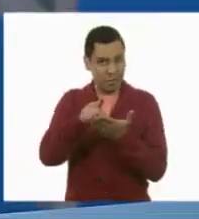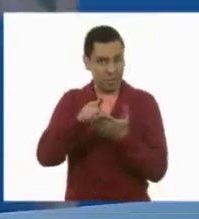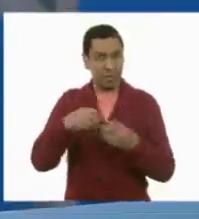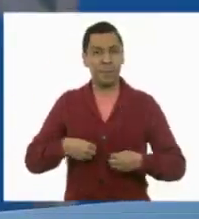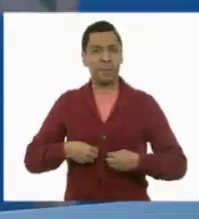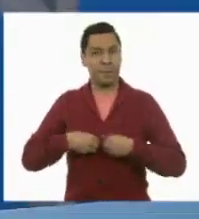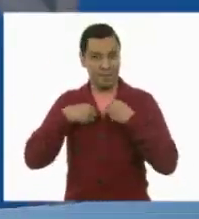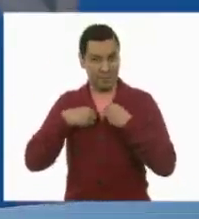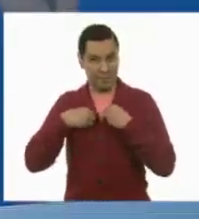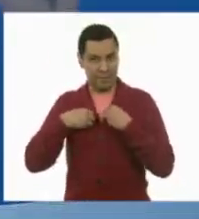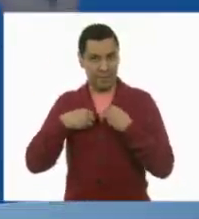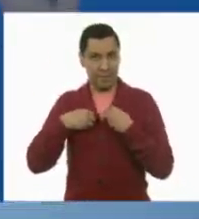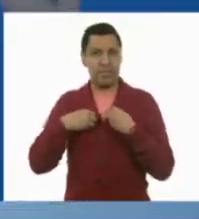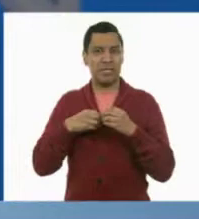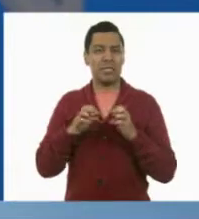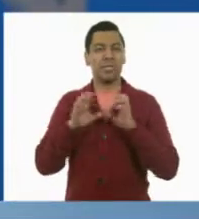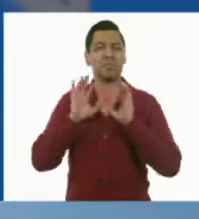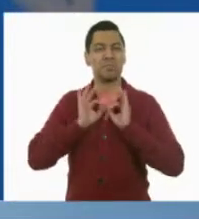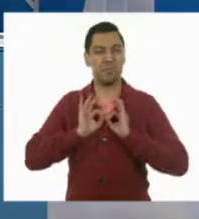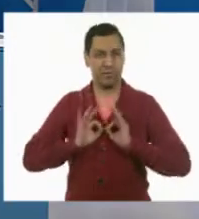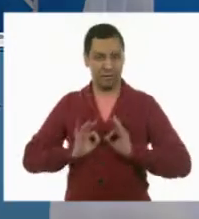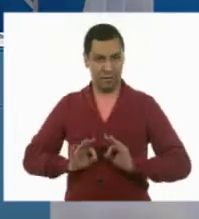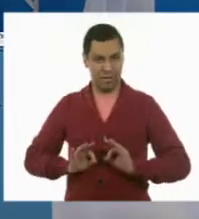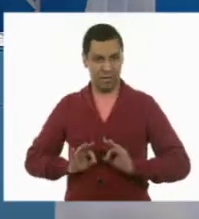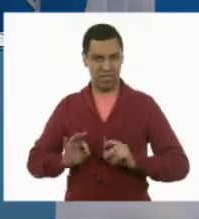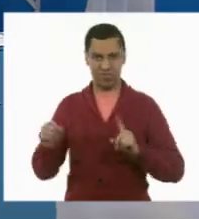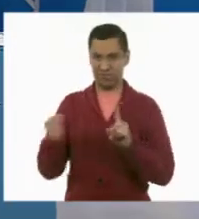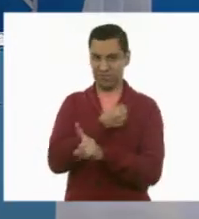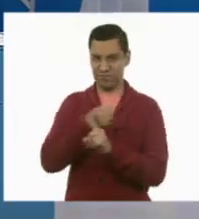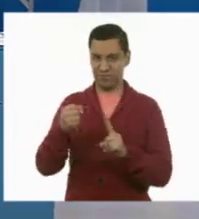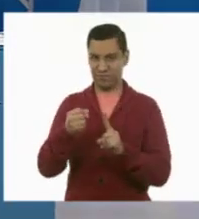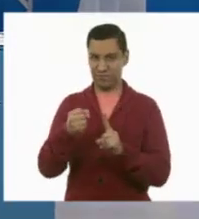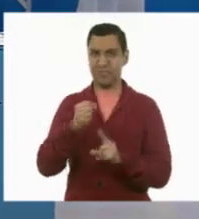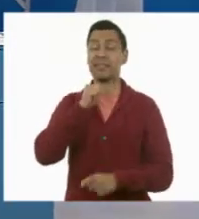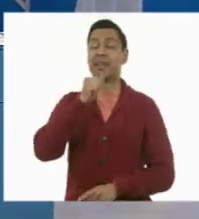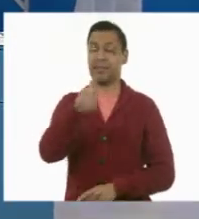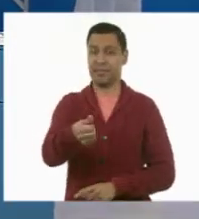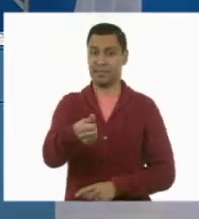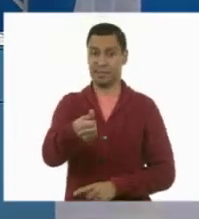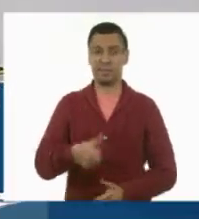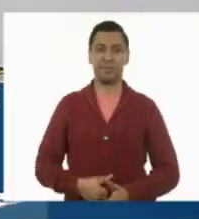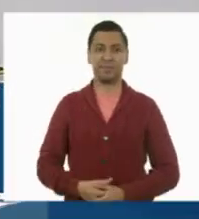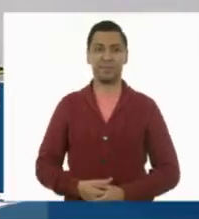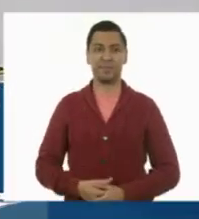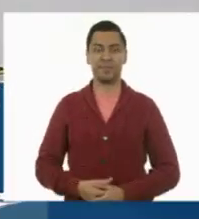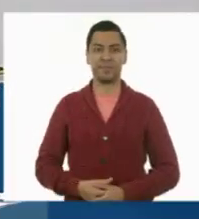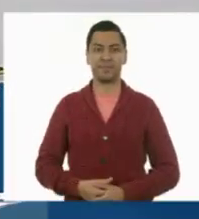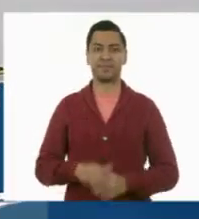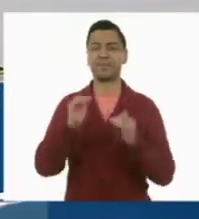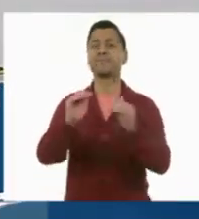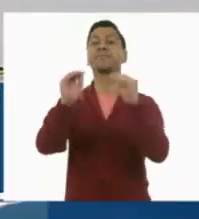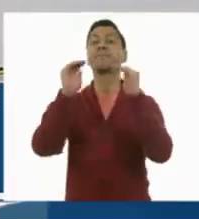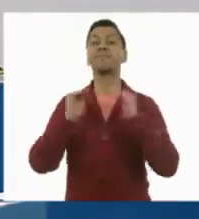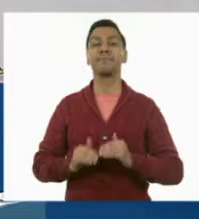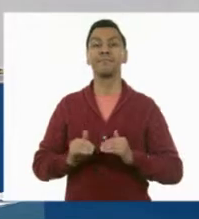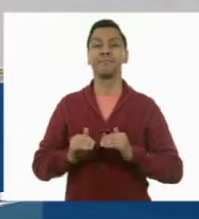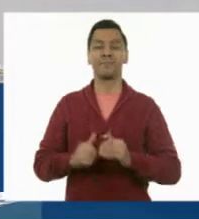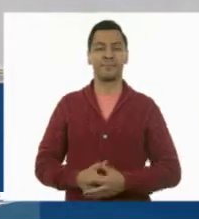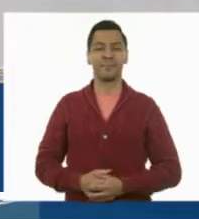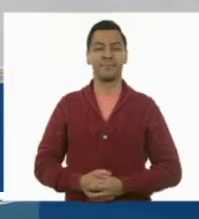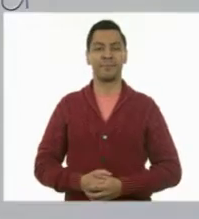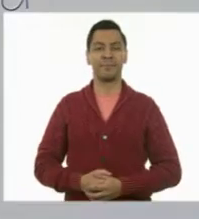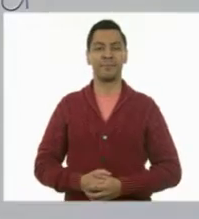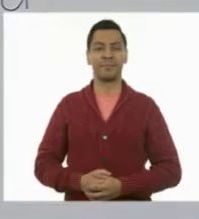sin violencia. Sí. También tenemos a no ser...